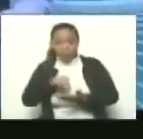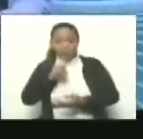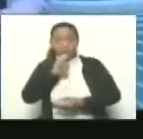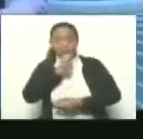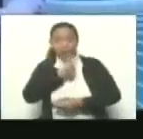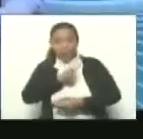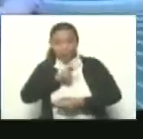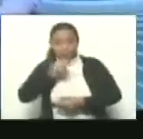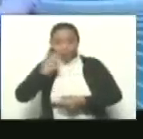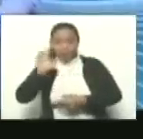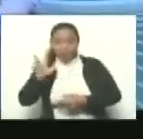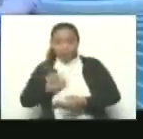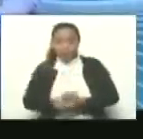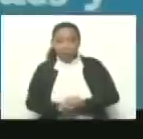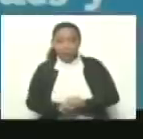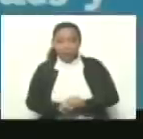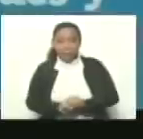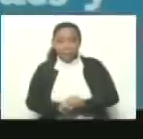49.300.